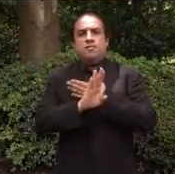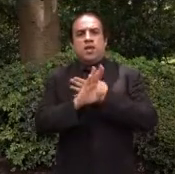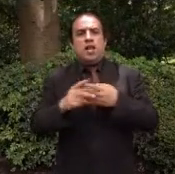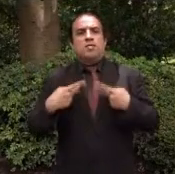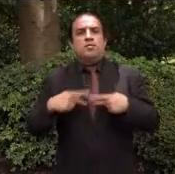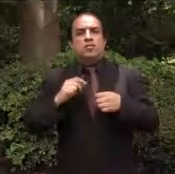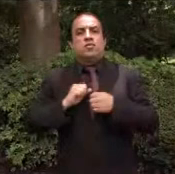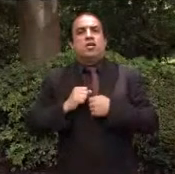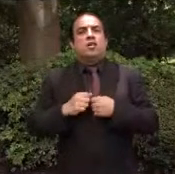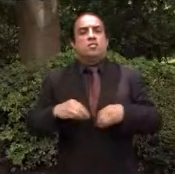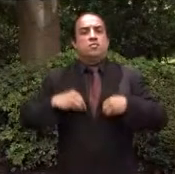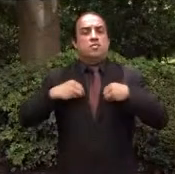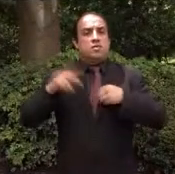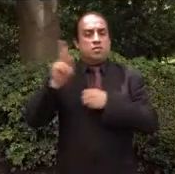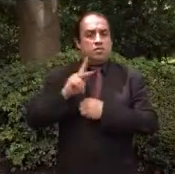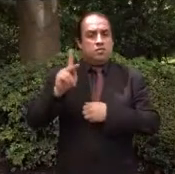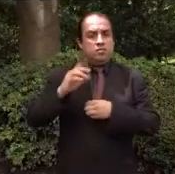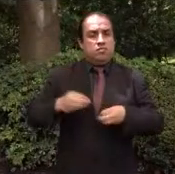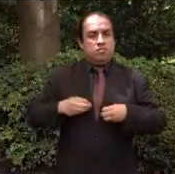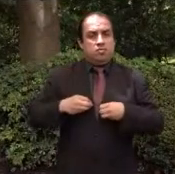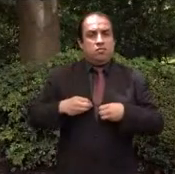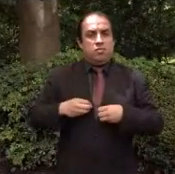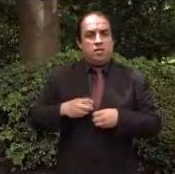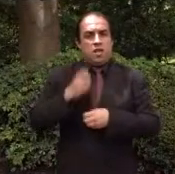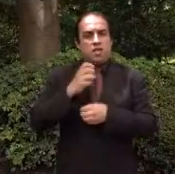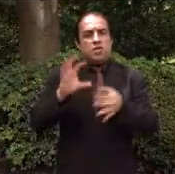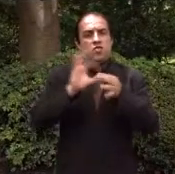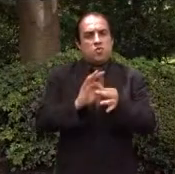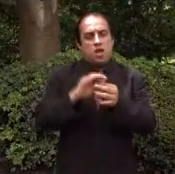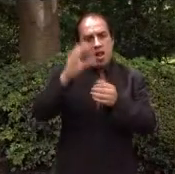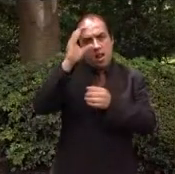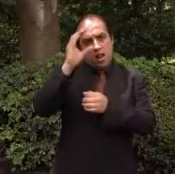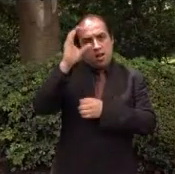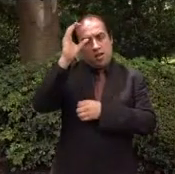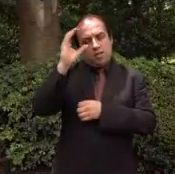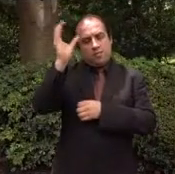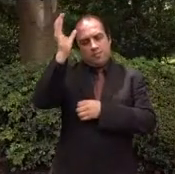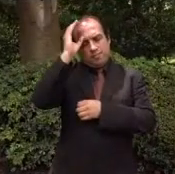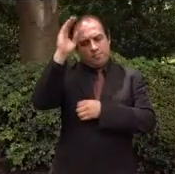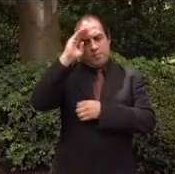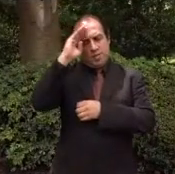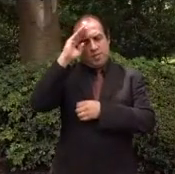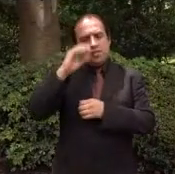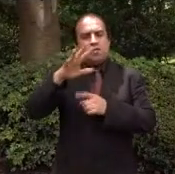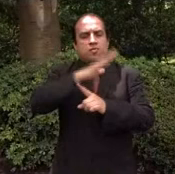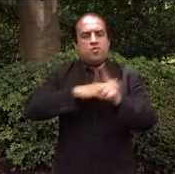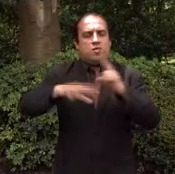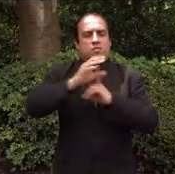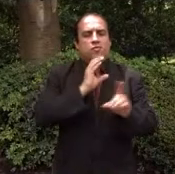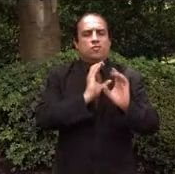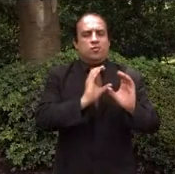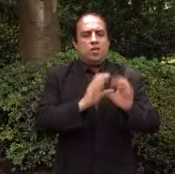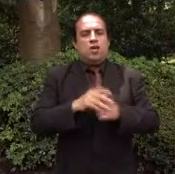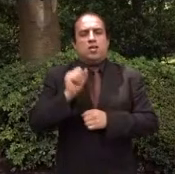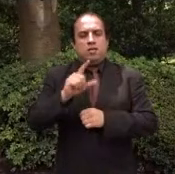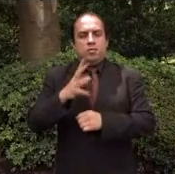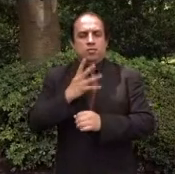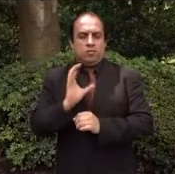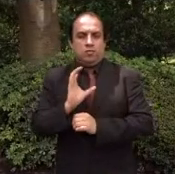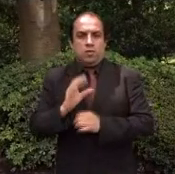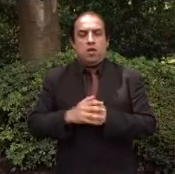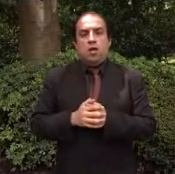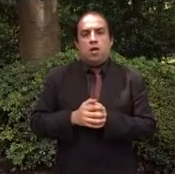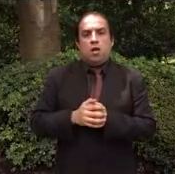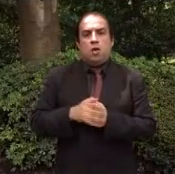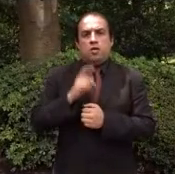se suma el de la conciencia ambiental y con ello la preservación y la protección de nuestras áreas naturales. Con respecto a esto, yo le